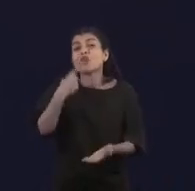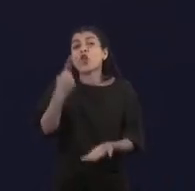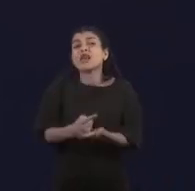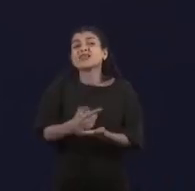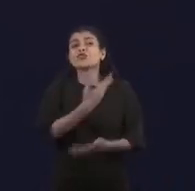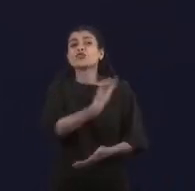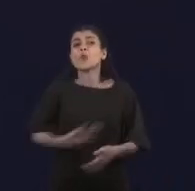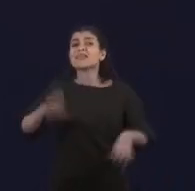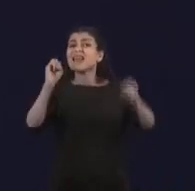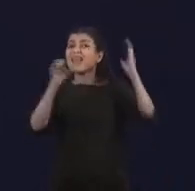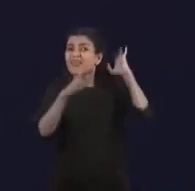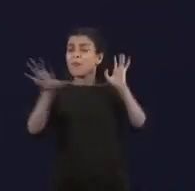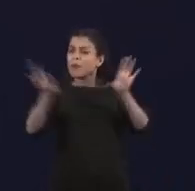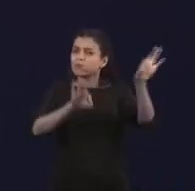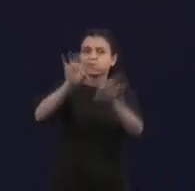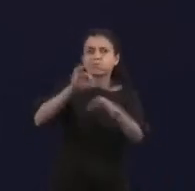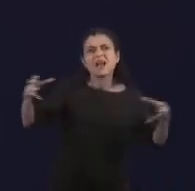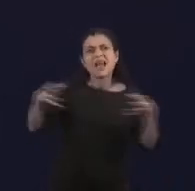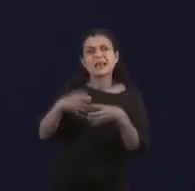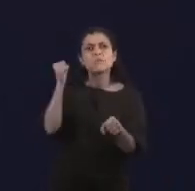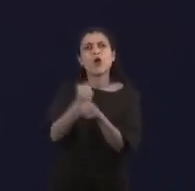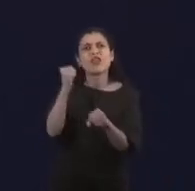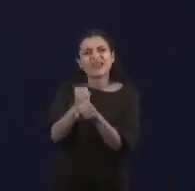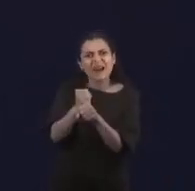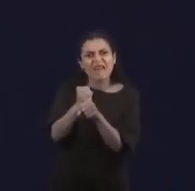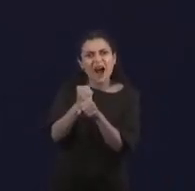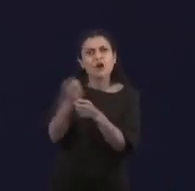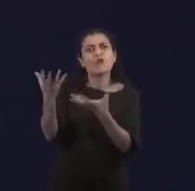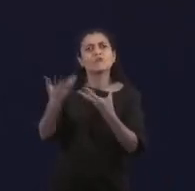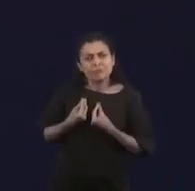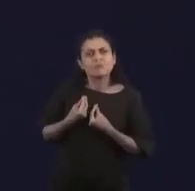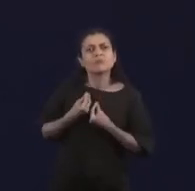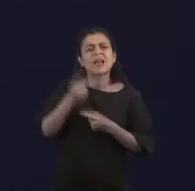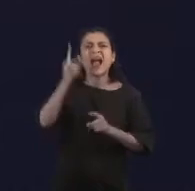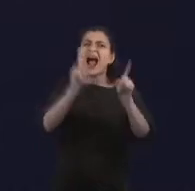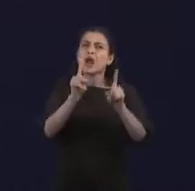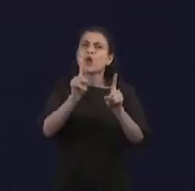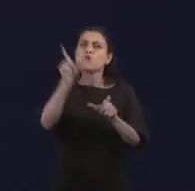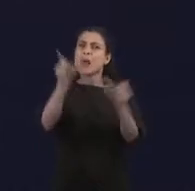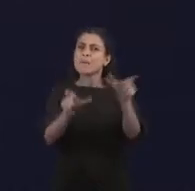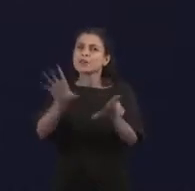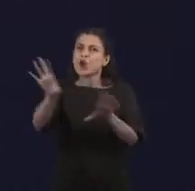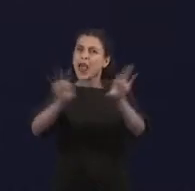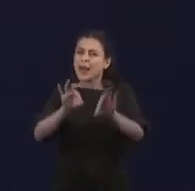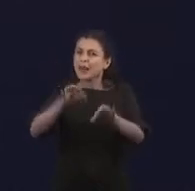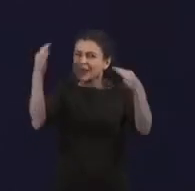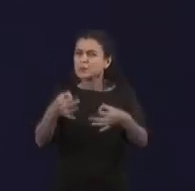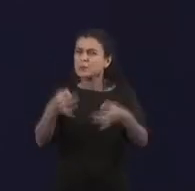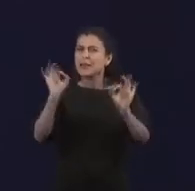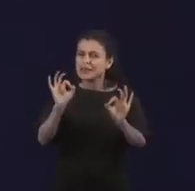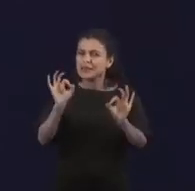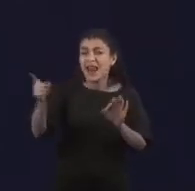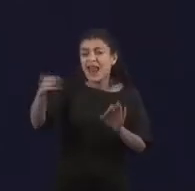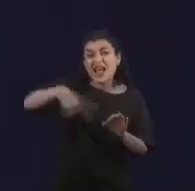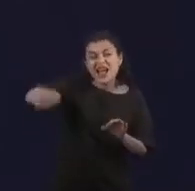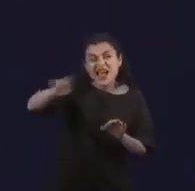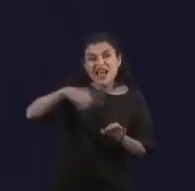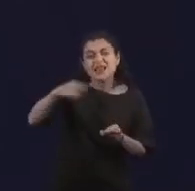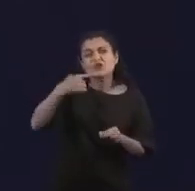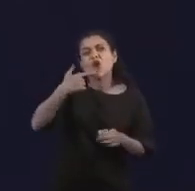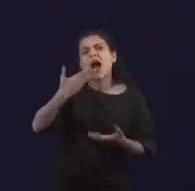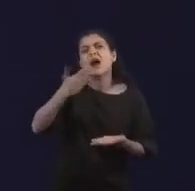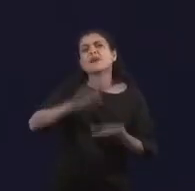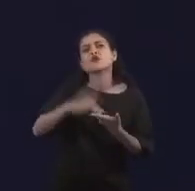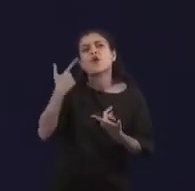su consejo de asesores con determinadas personas de las que solo pretenden que le hable de